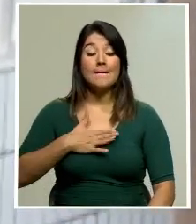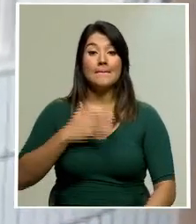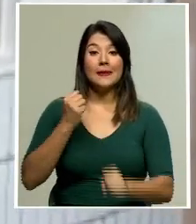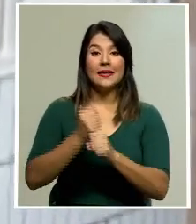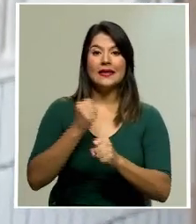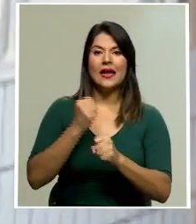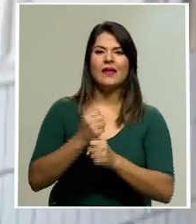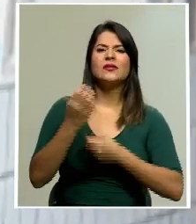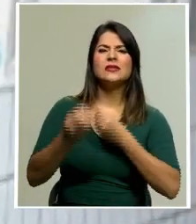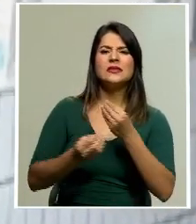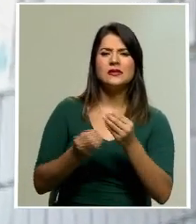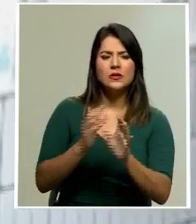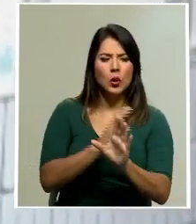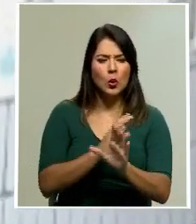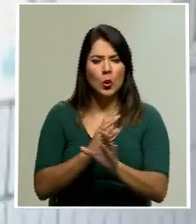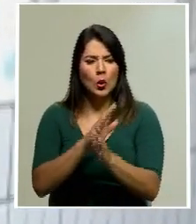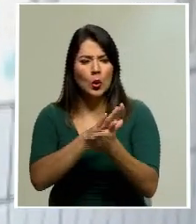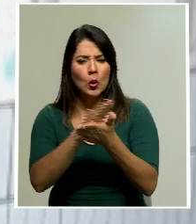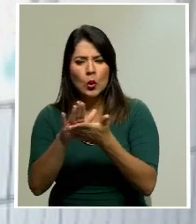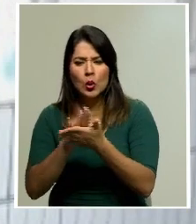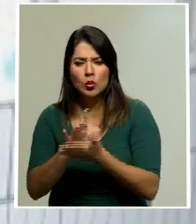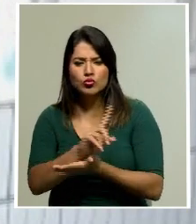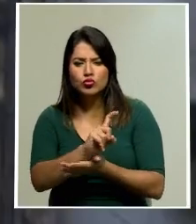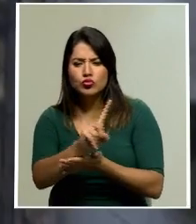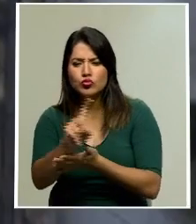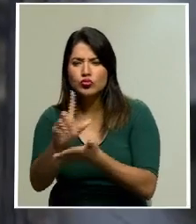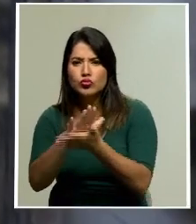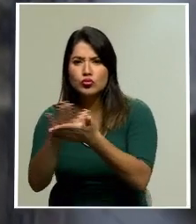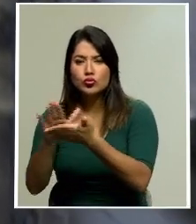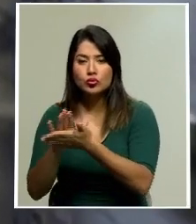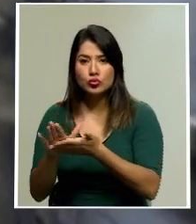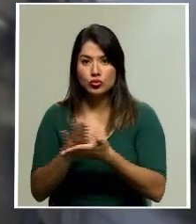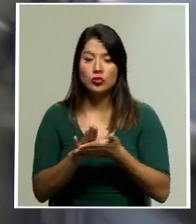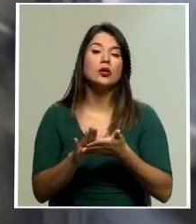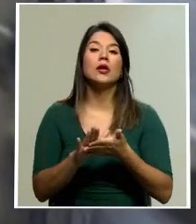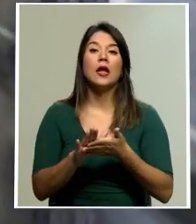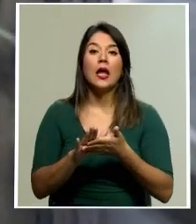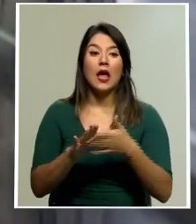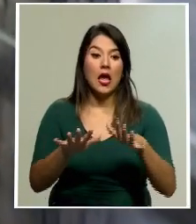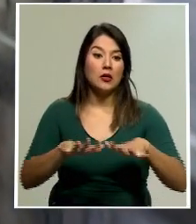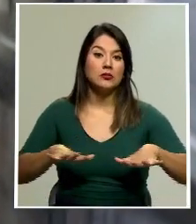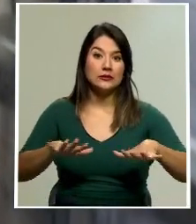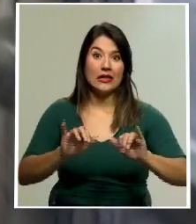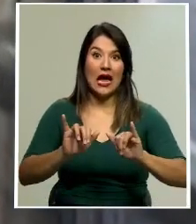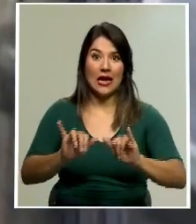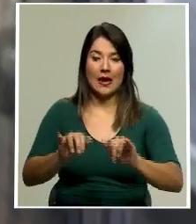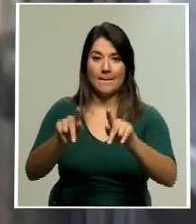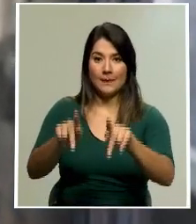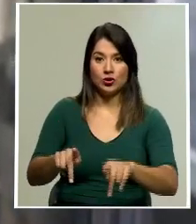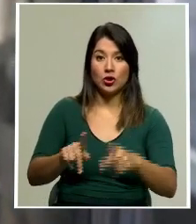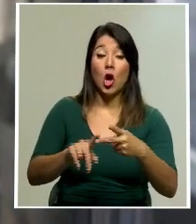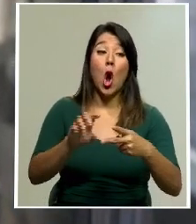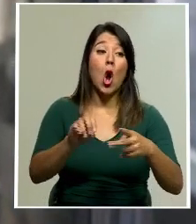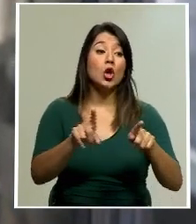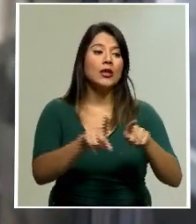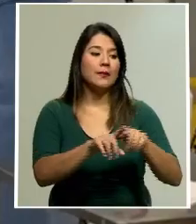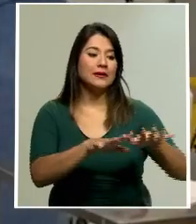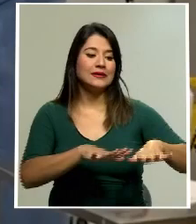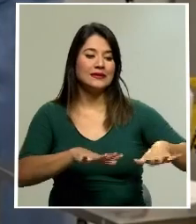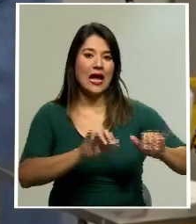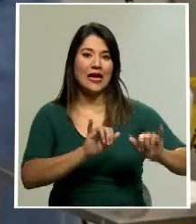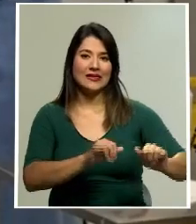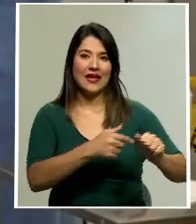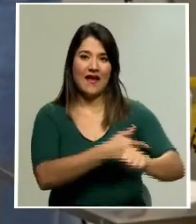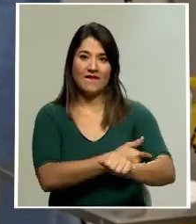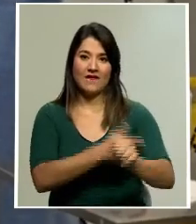es de mantener la limpieza y desinfectar áreas de los pacientes y también el área de la parte de la enfermería.